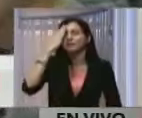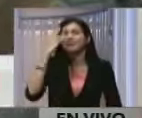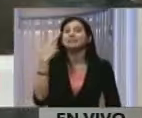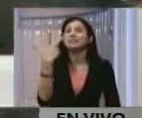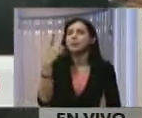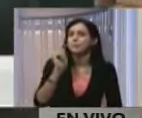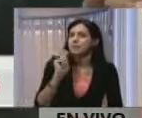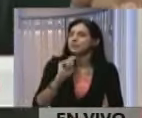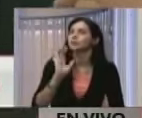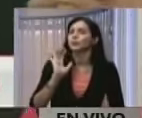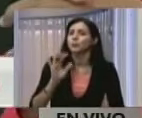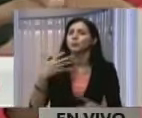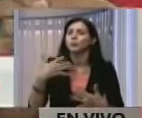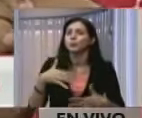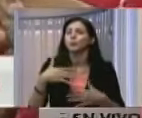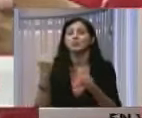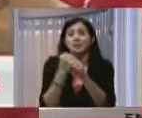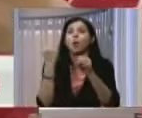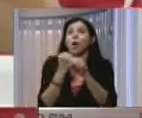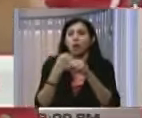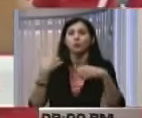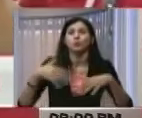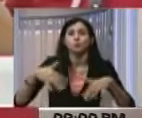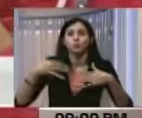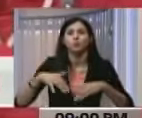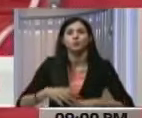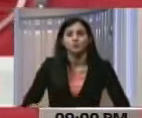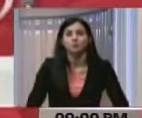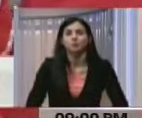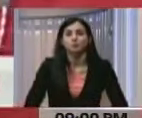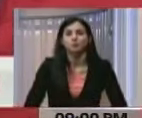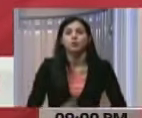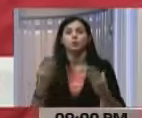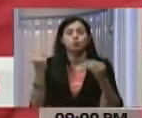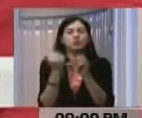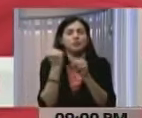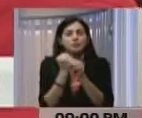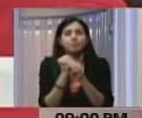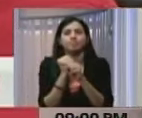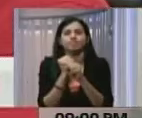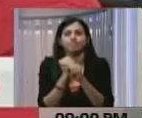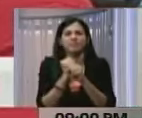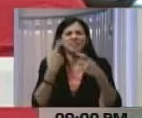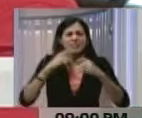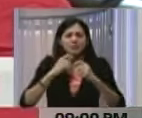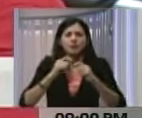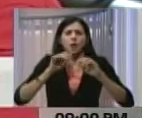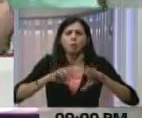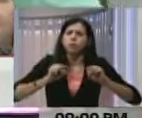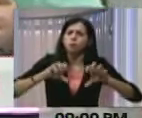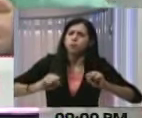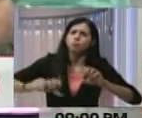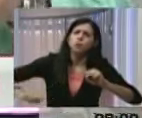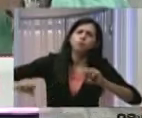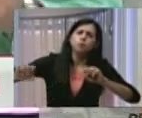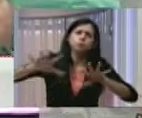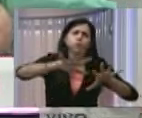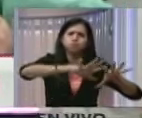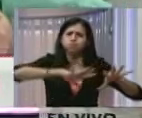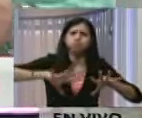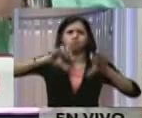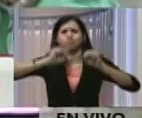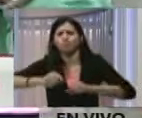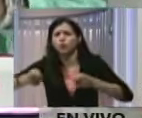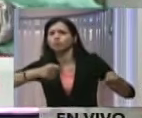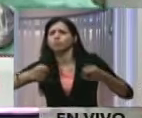trimestre de trabajo, un trimestre de recuperación y ganar terreno de la patria, un